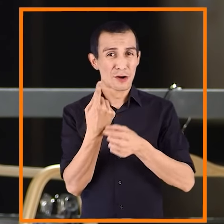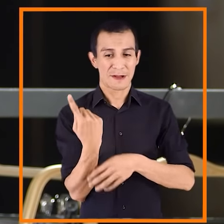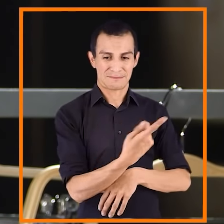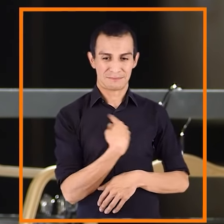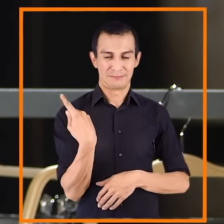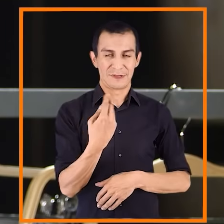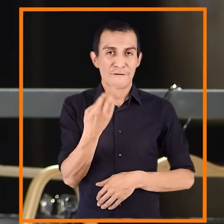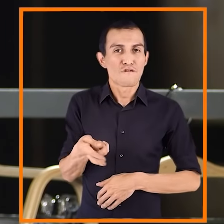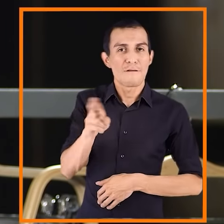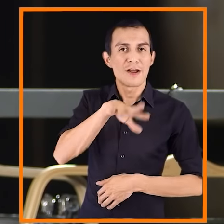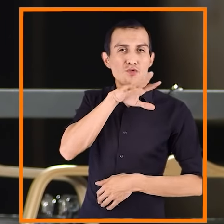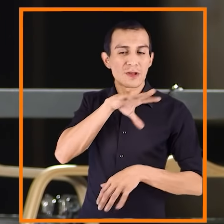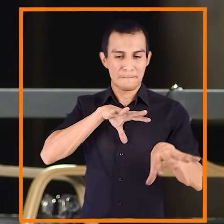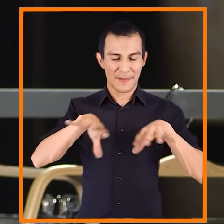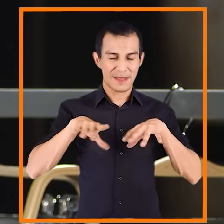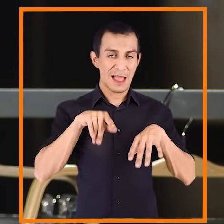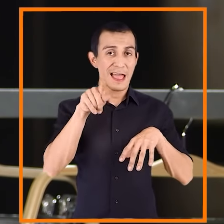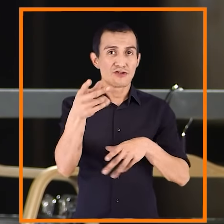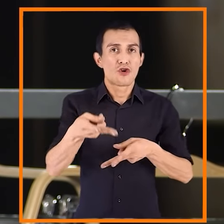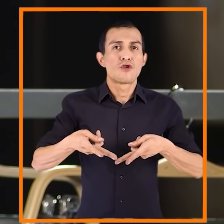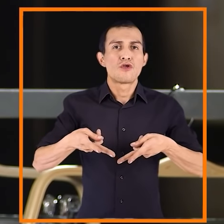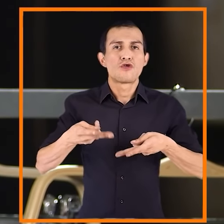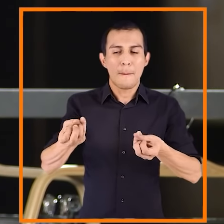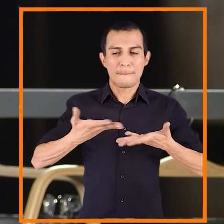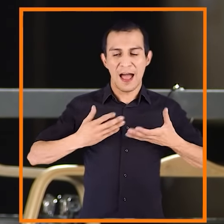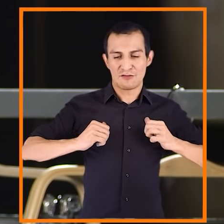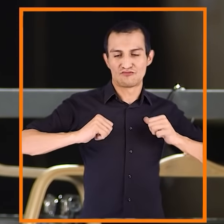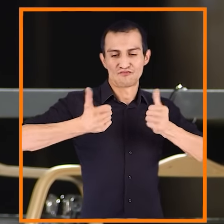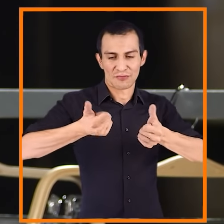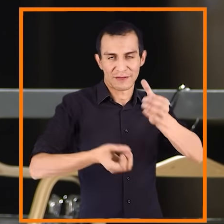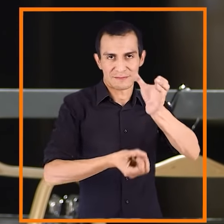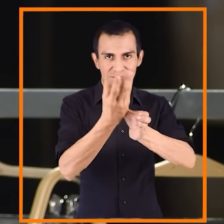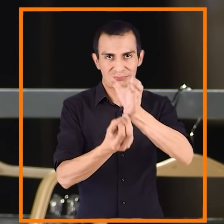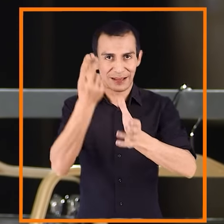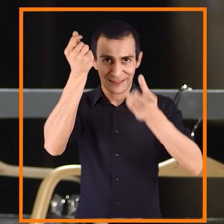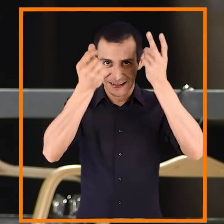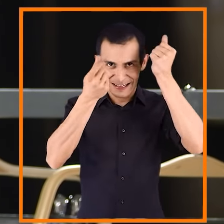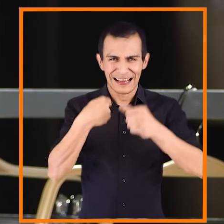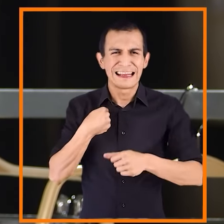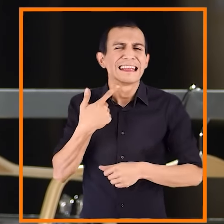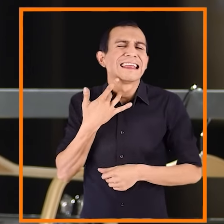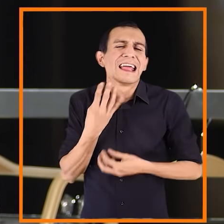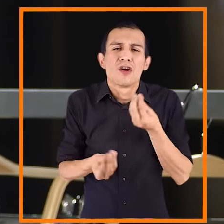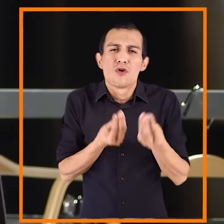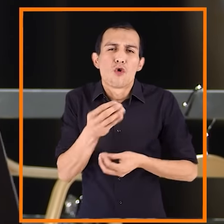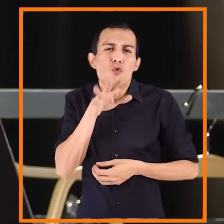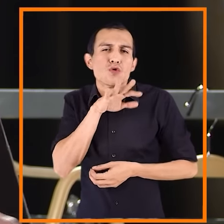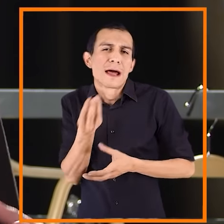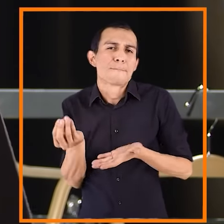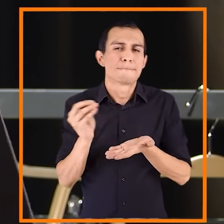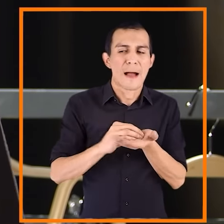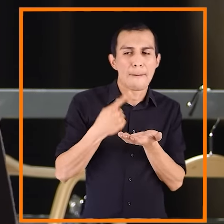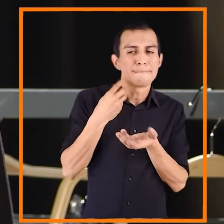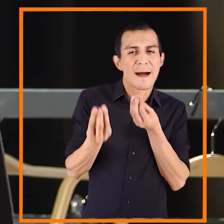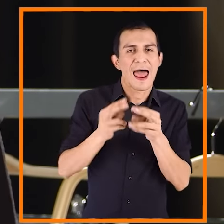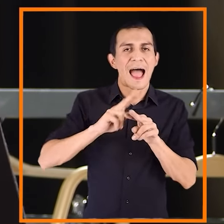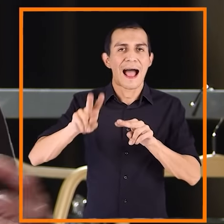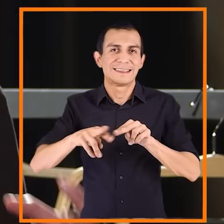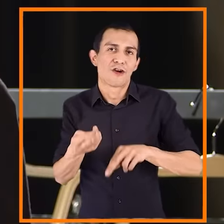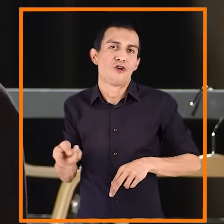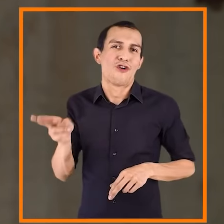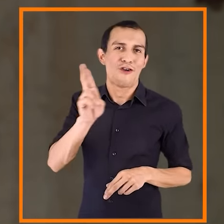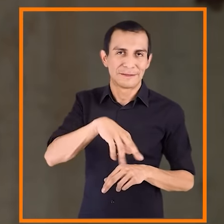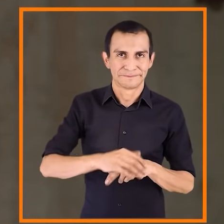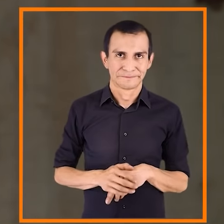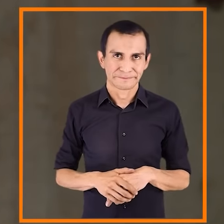circular y la reutilización de materiales siempre nos manda un desafío de innovación y de creatividad, de qué utilizamos para